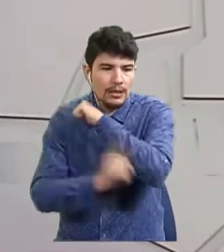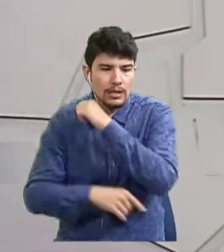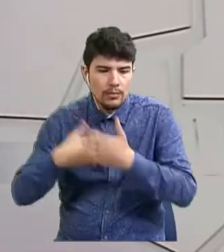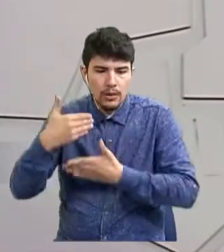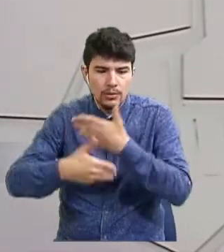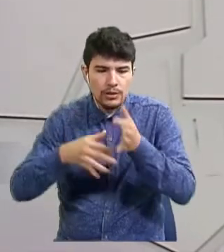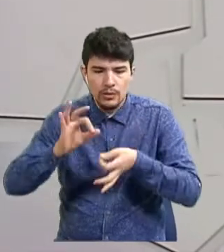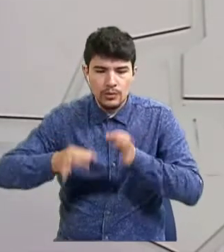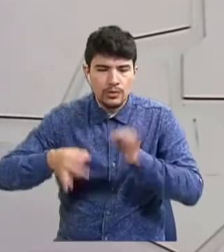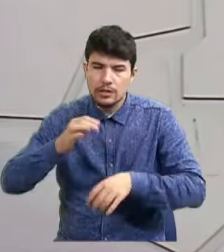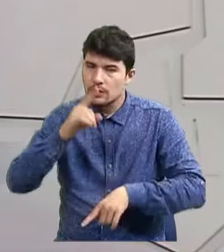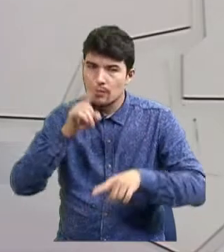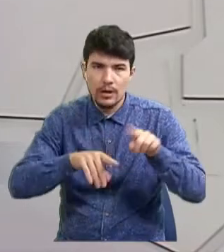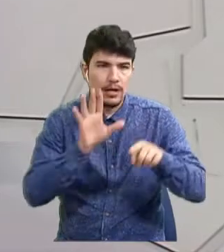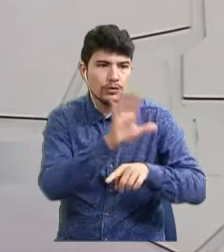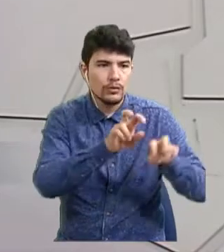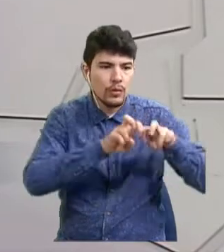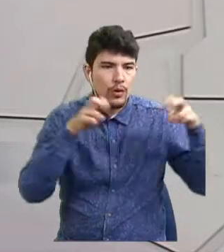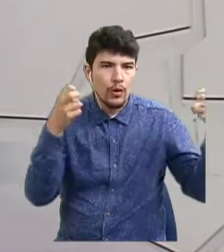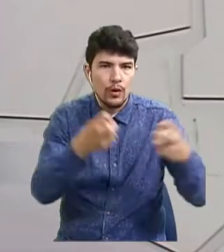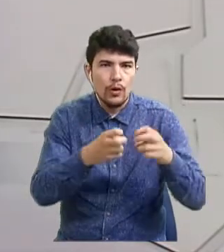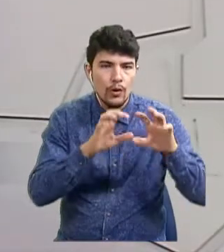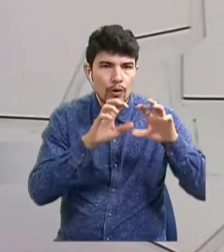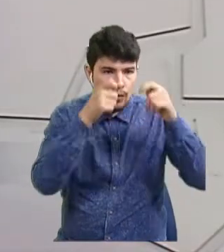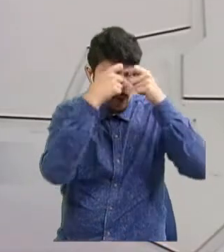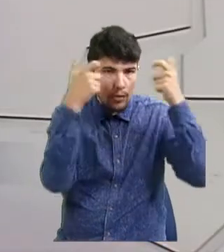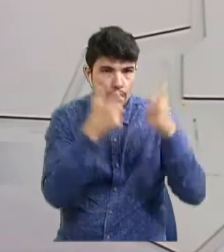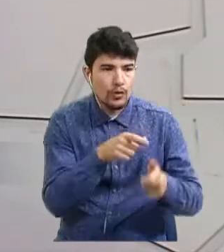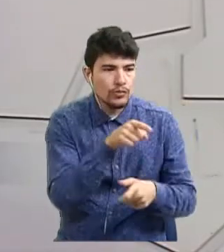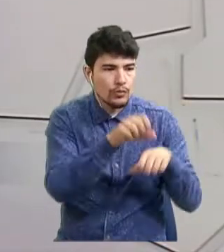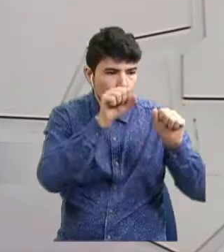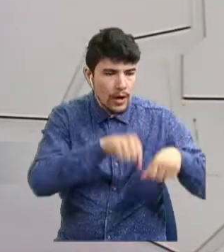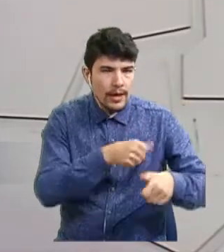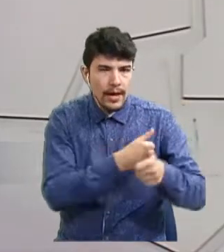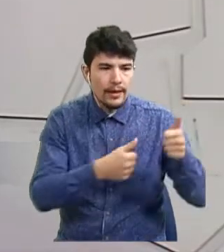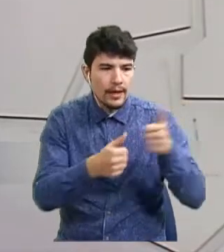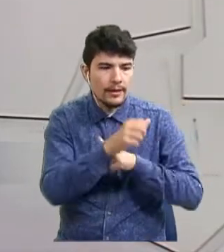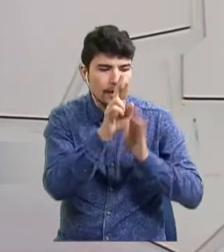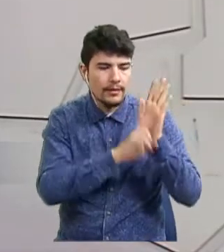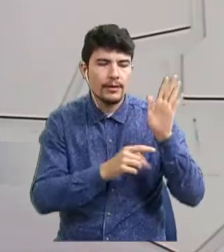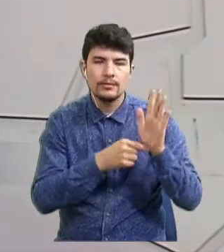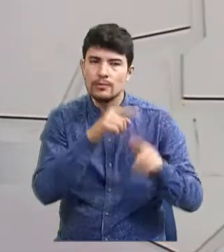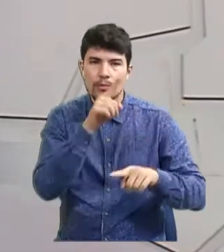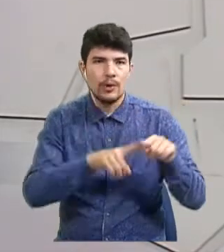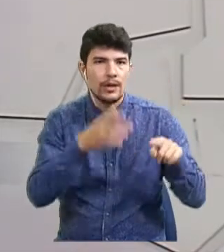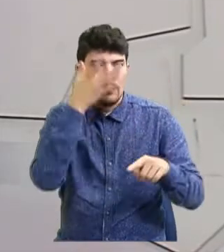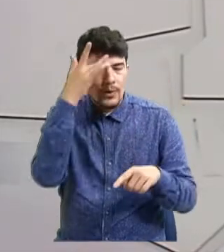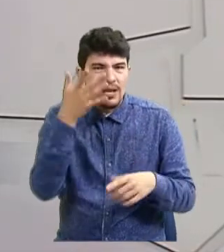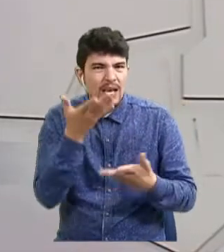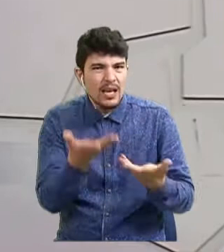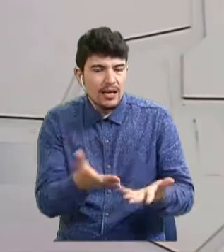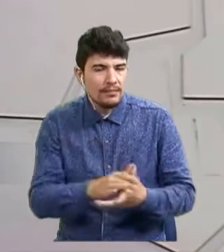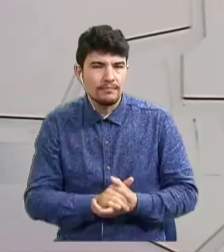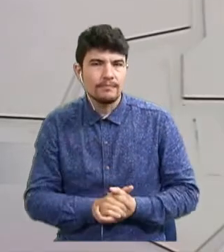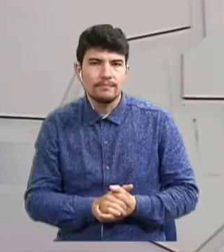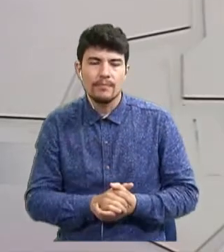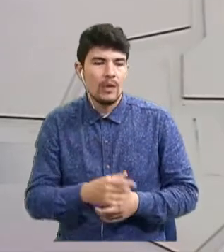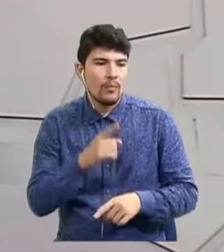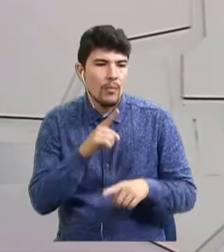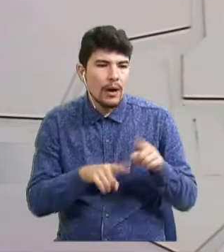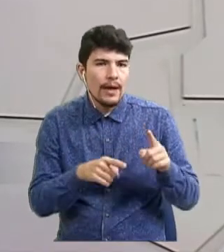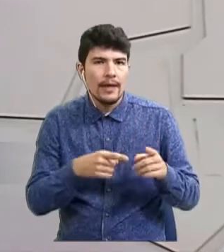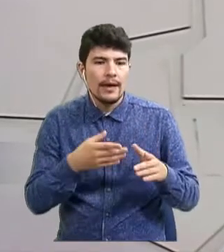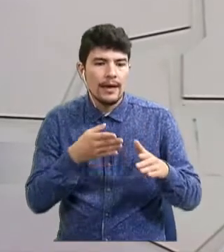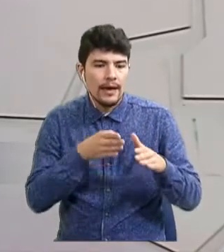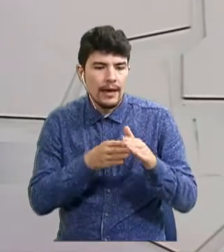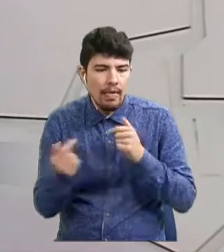permitido que el Congreso, que es el órgano natural para adelantar estas reformas, lo pueda hacer, porque no pueden estar, digamos,